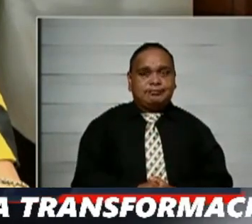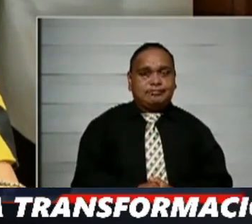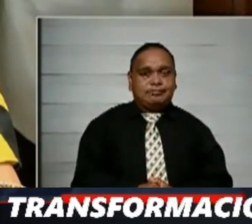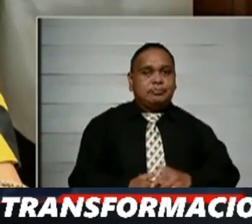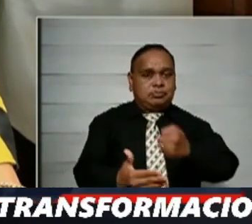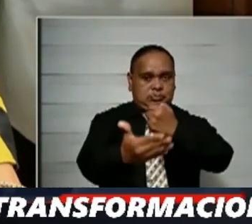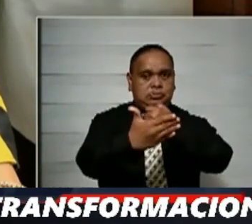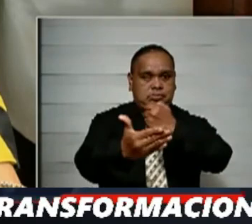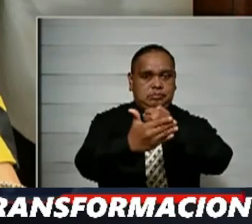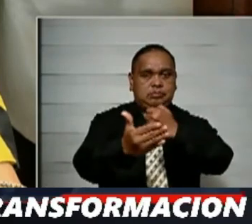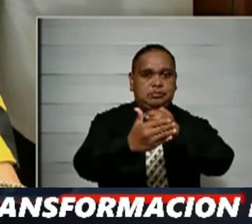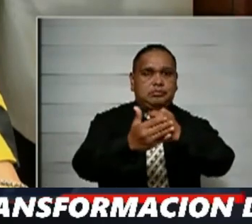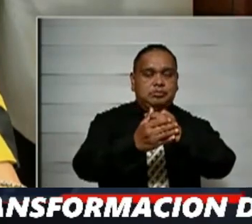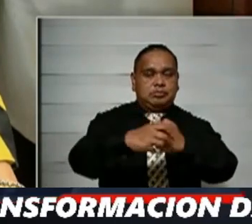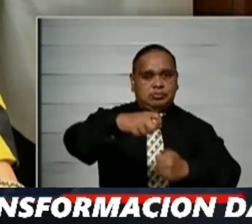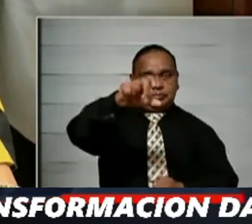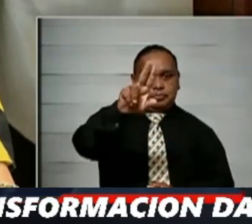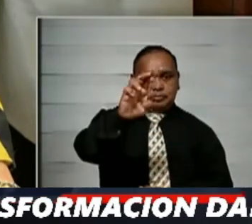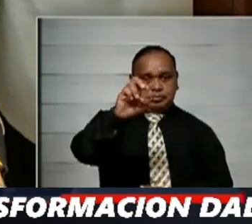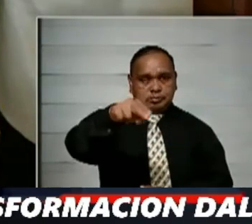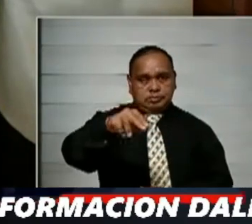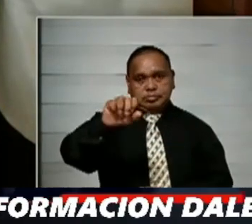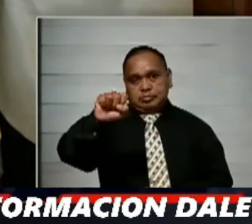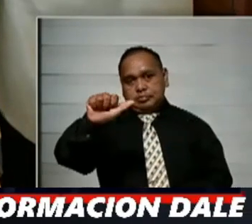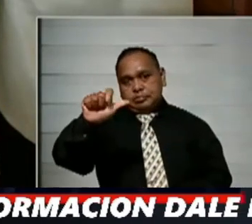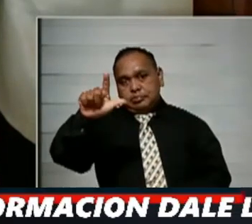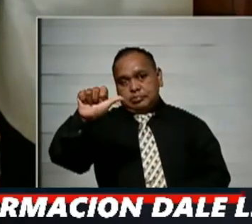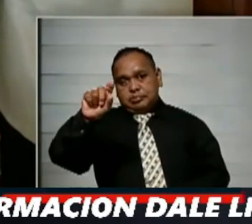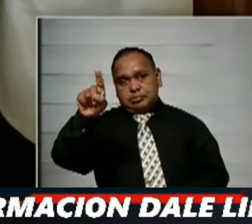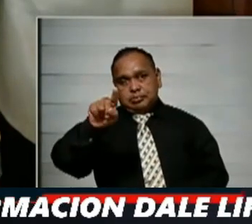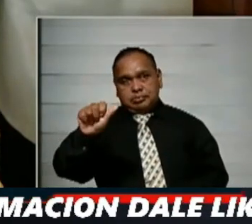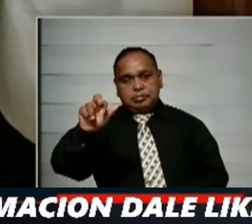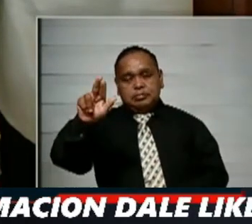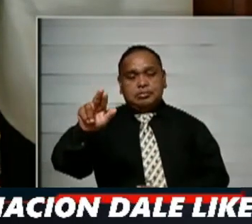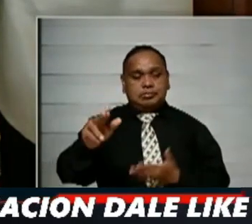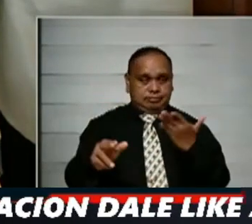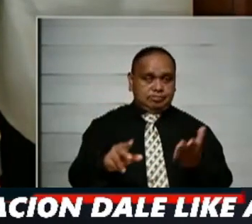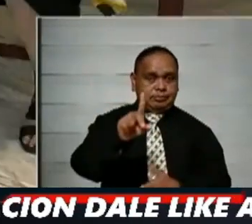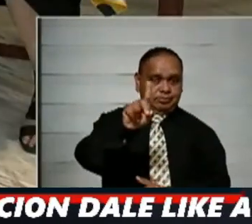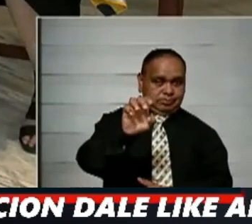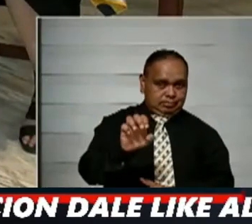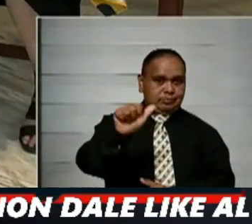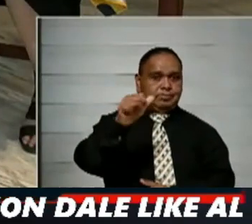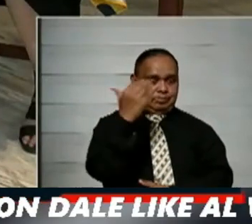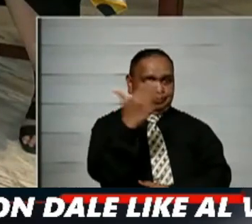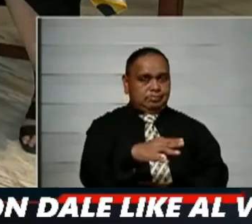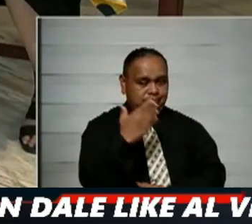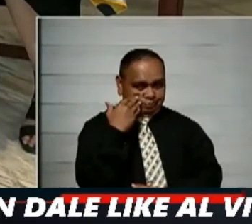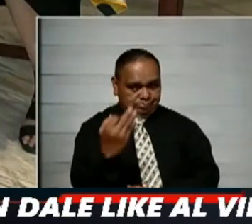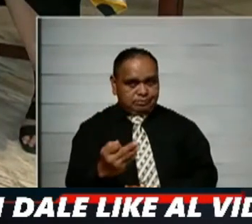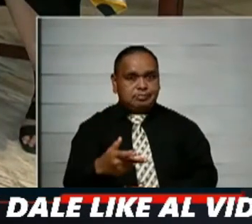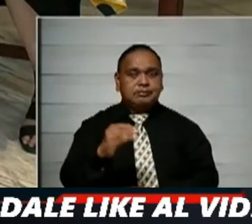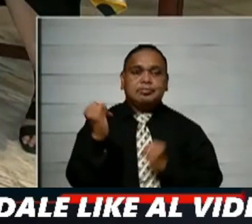respetuoso a Ken Salazar, que yo creo que hasta la DEA debe de investigar, porque aquí hay no, y las cuestiones de frivolidades siguen